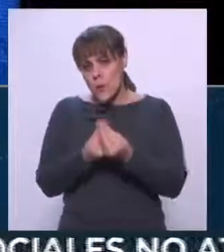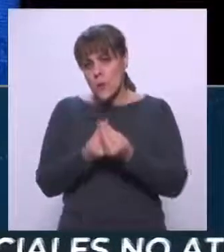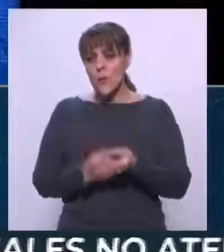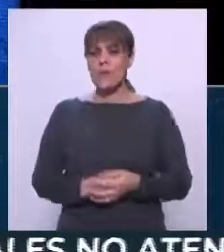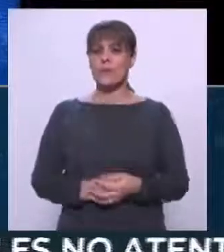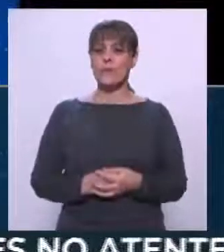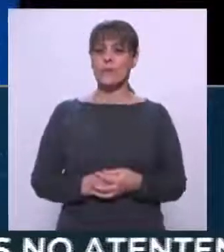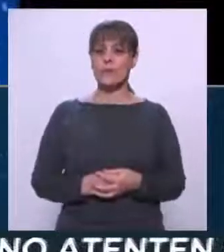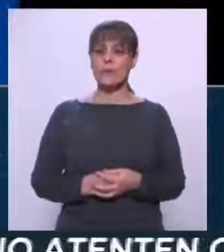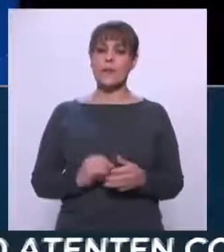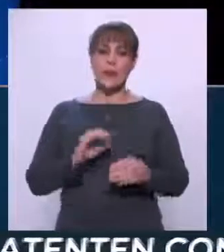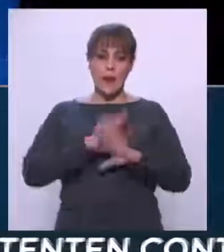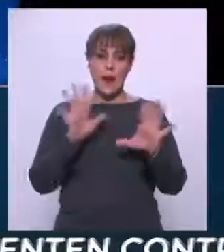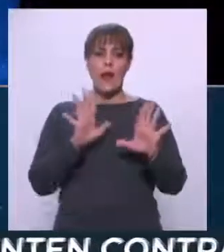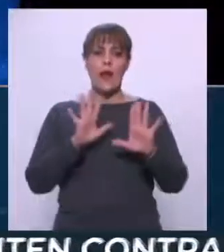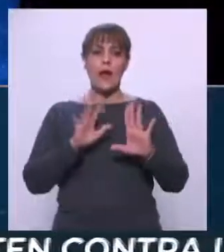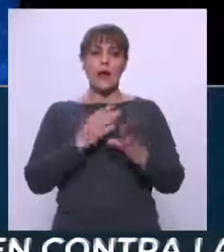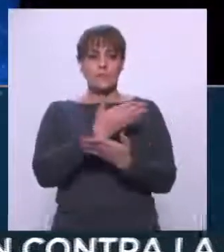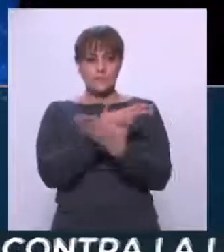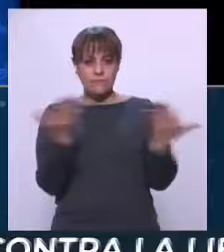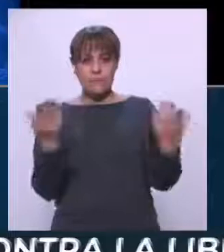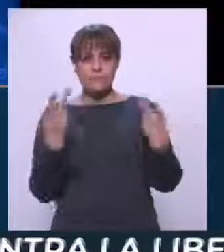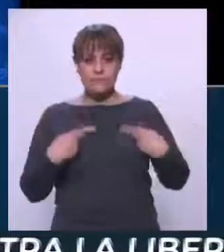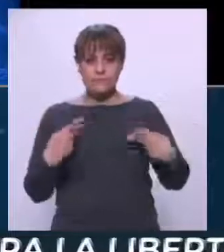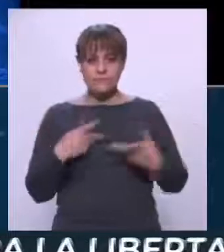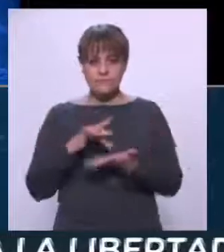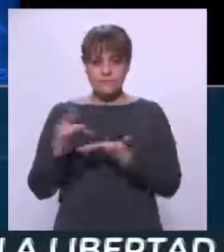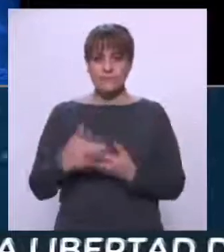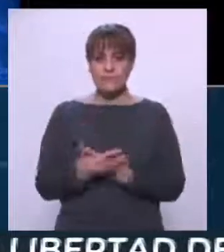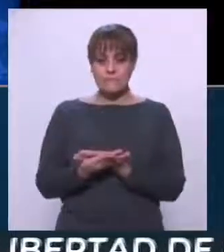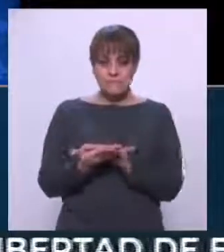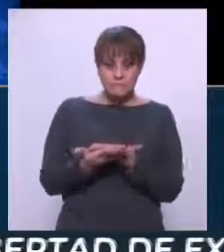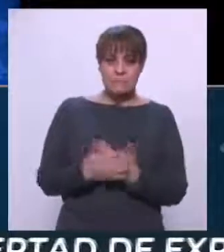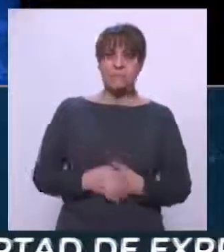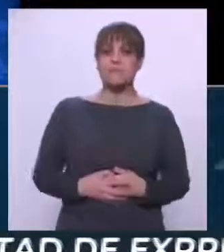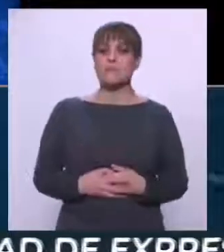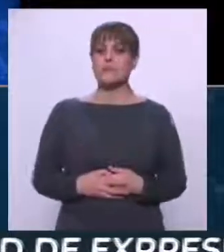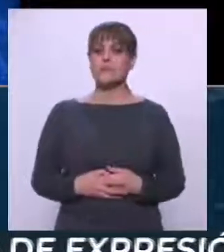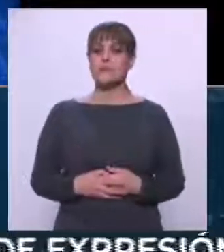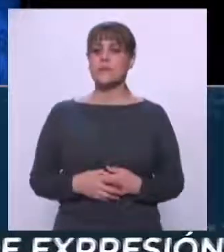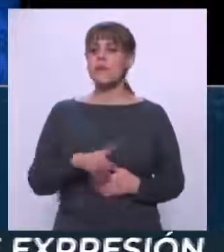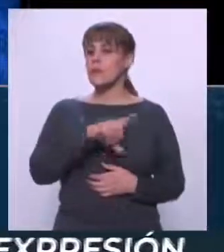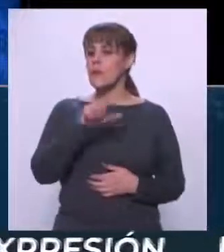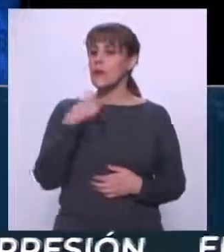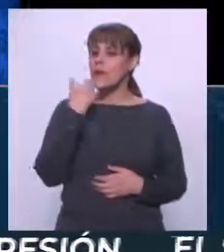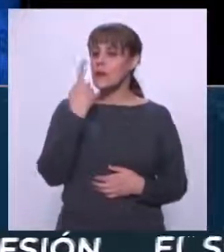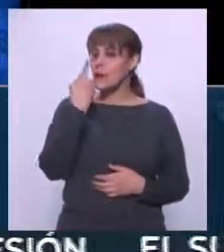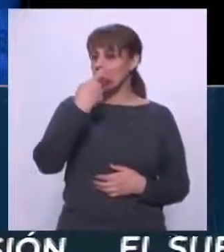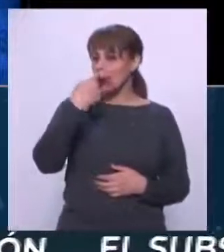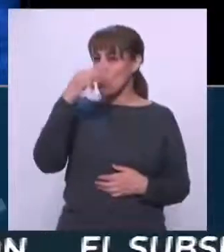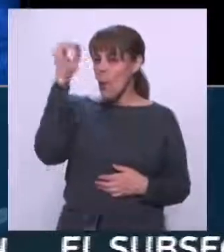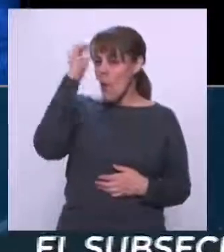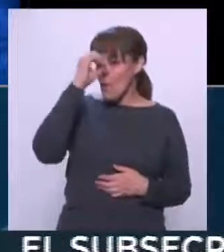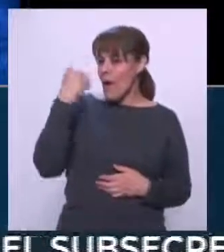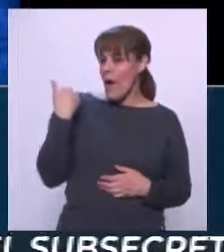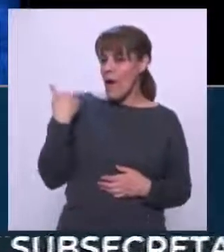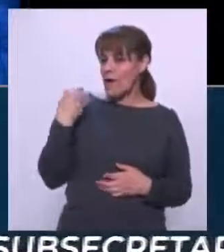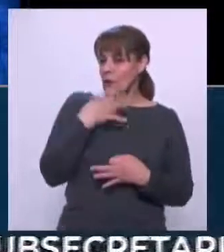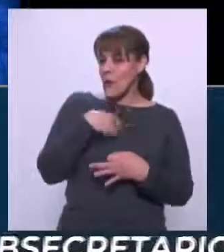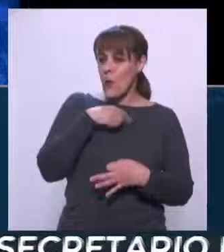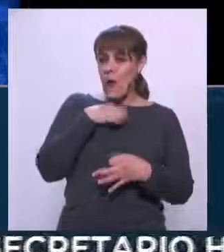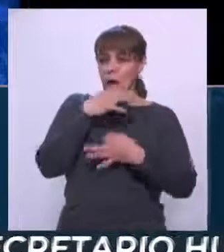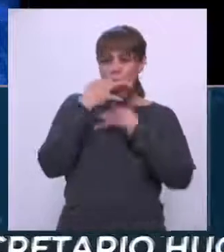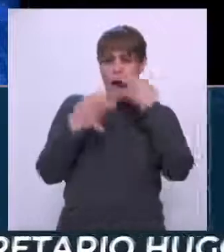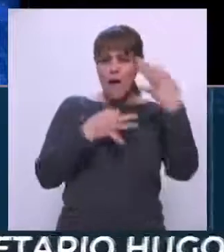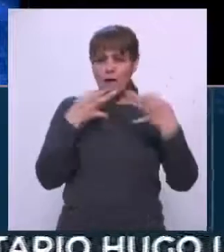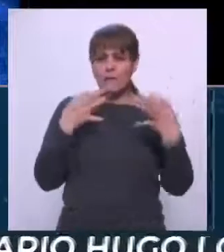y naturalmente para todo el auditorio, a las órdenes. Bueno, y queremos luego también un comentario sobre lo que acabamos de informar, porque estamos